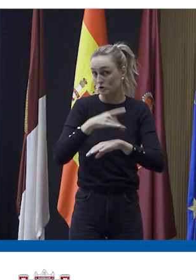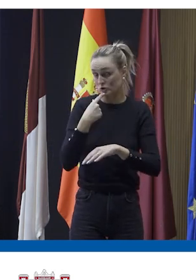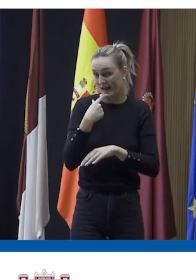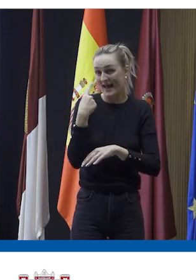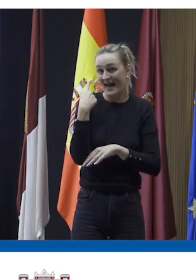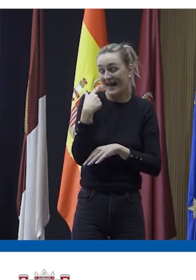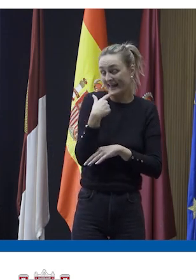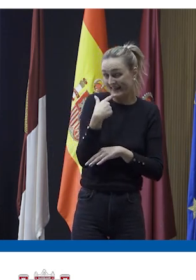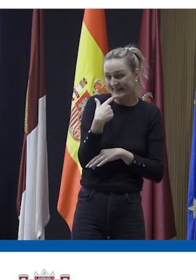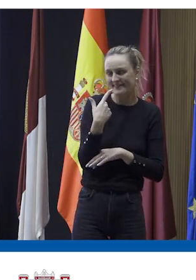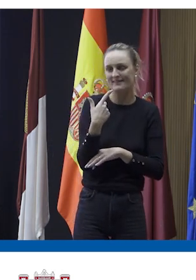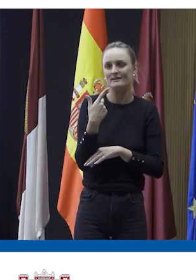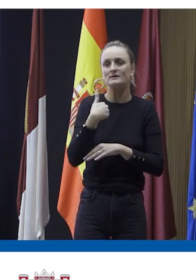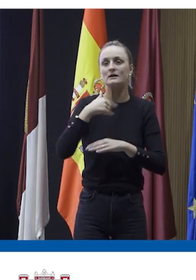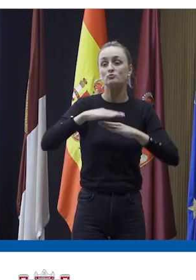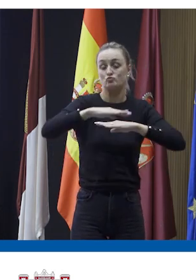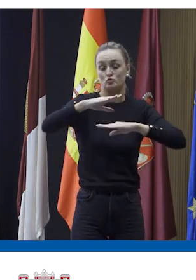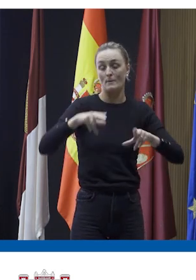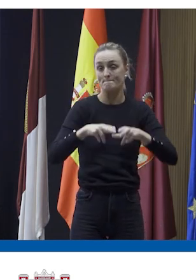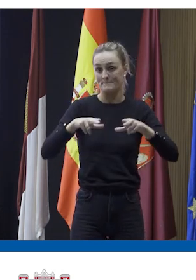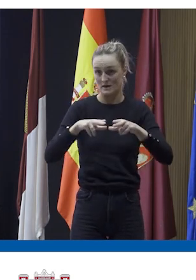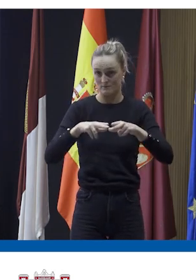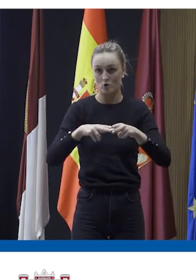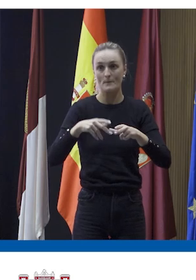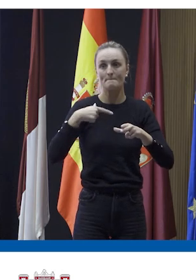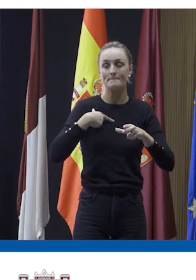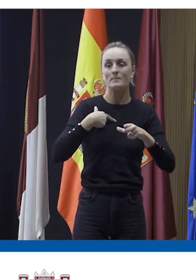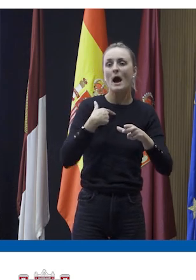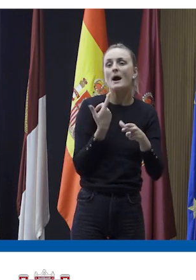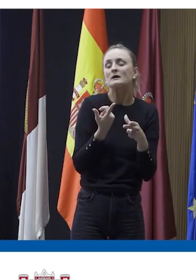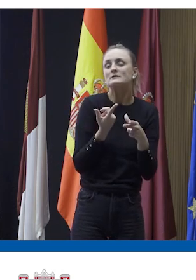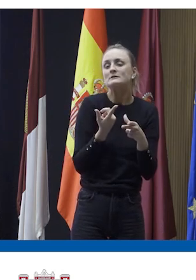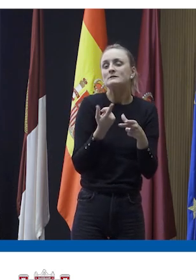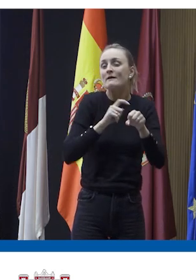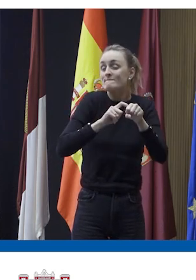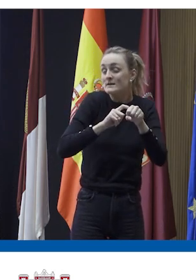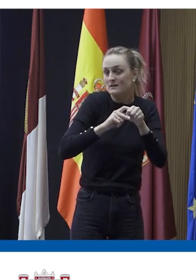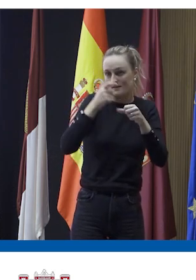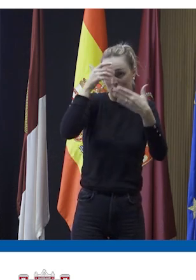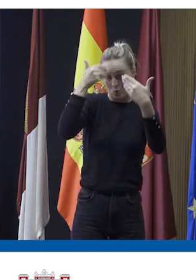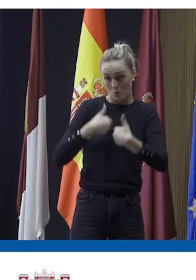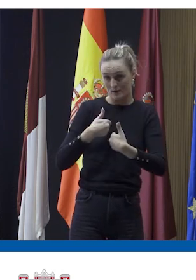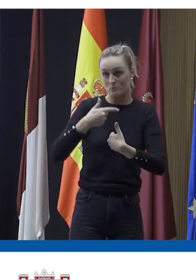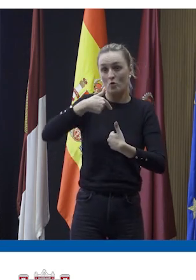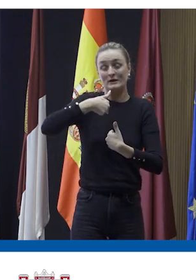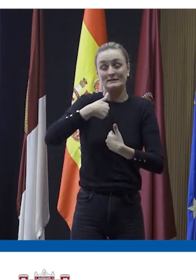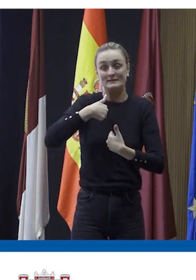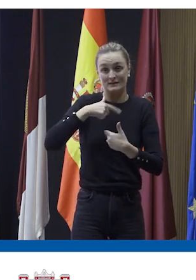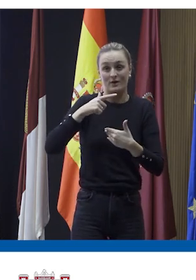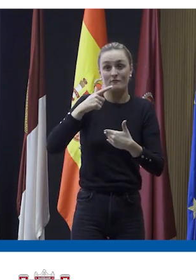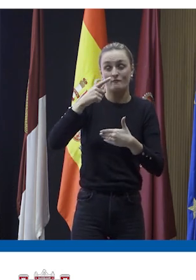el suelo pélvico es la estructura o es una estructura del cuerpo implicada en funciones que son básicas